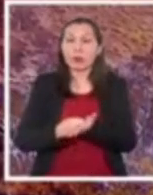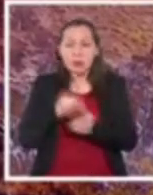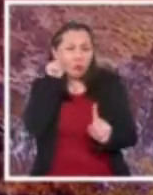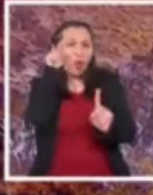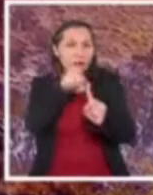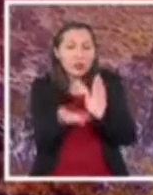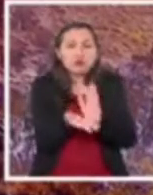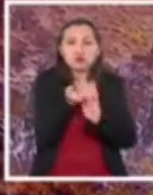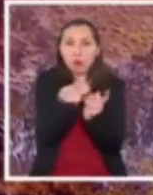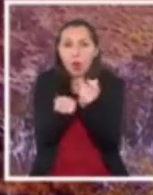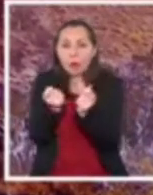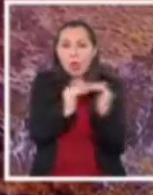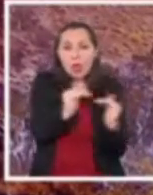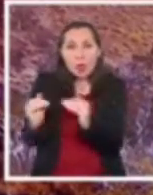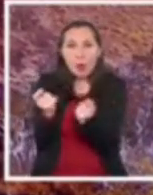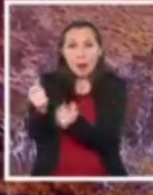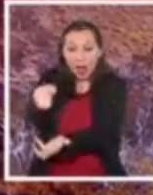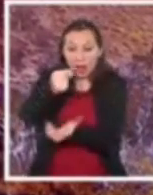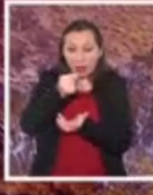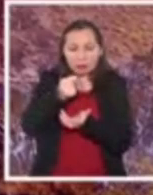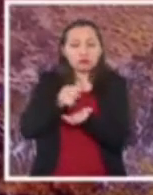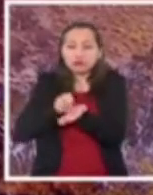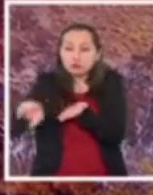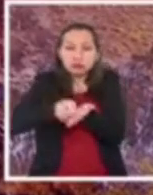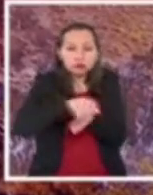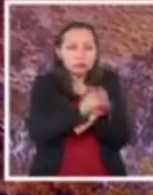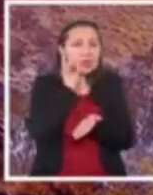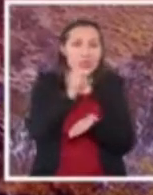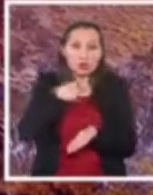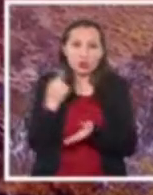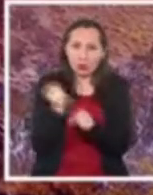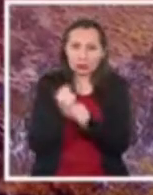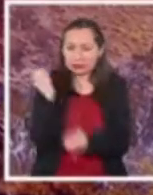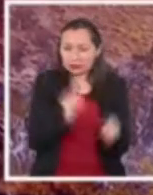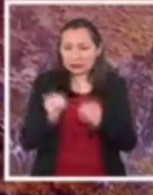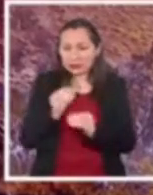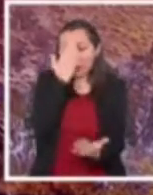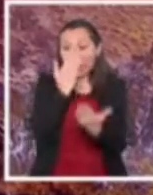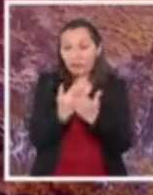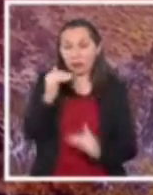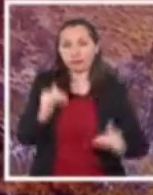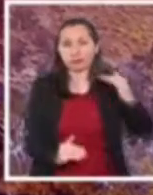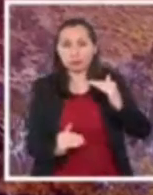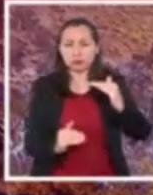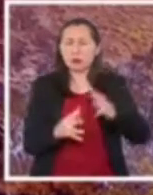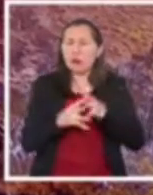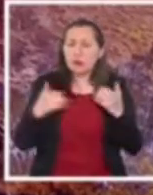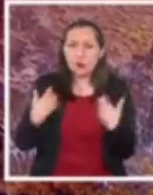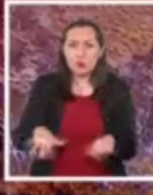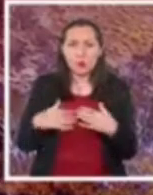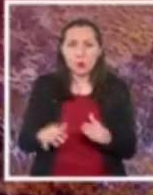económico distribuyendo a la par de manera más justa la riqueza que entre todos generamos para enfrentar la desigualdad lacerante